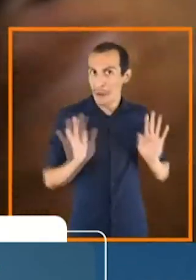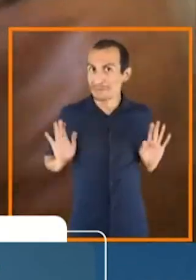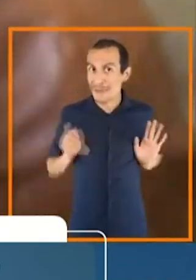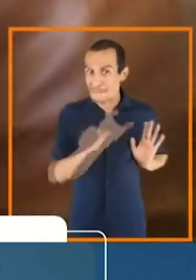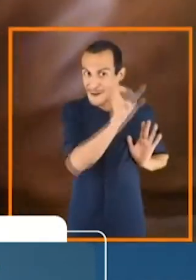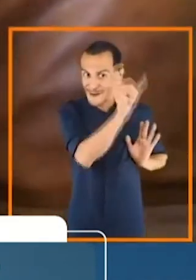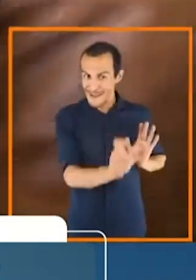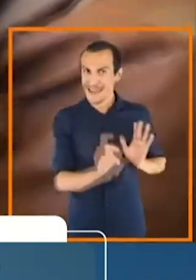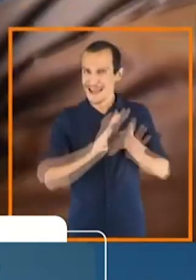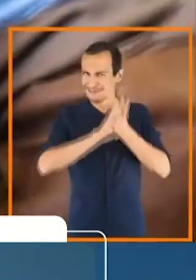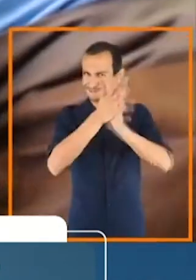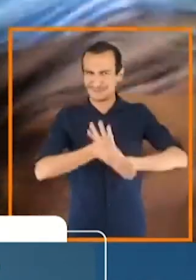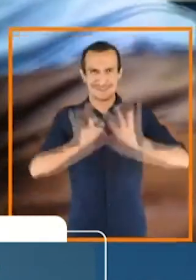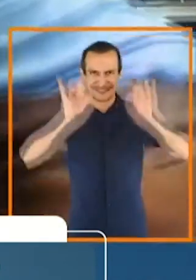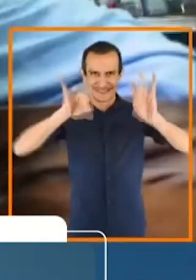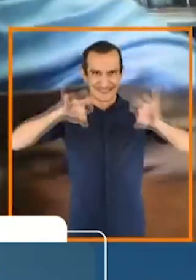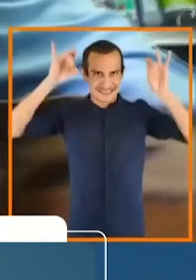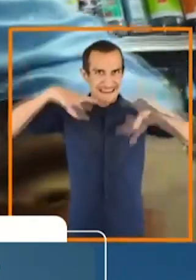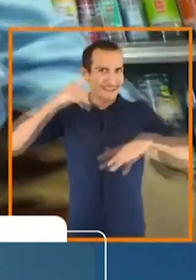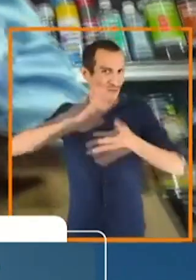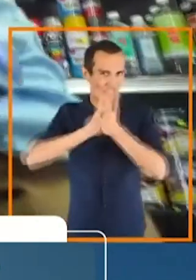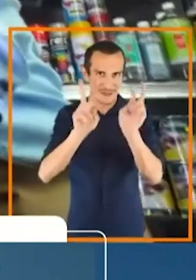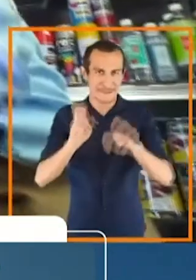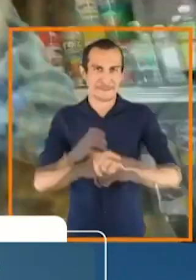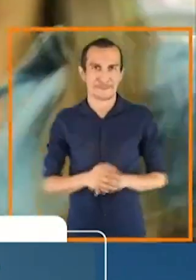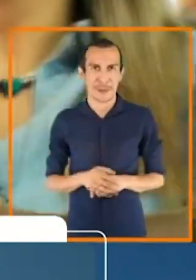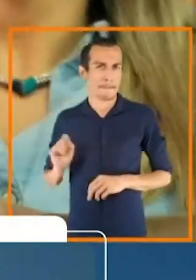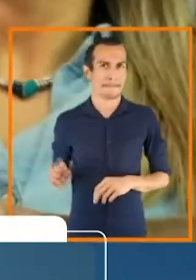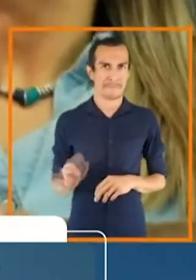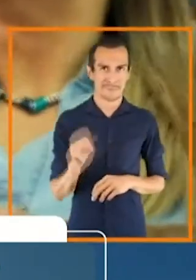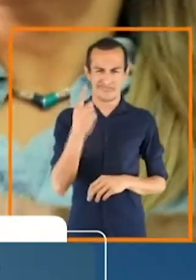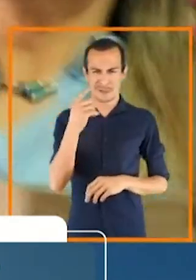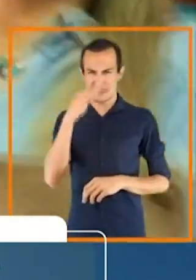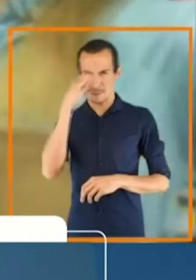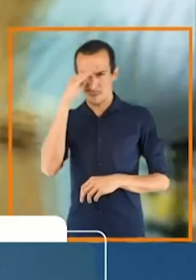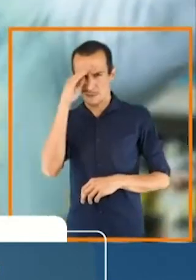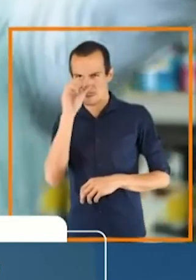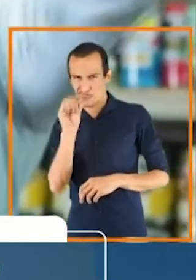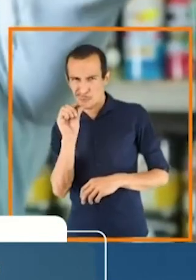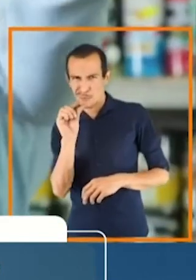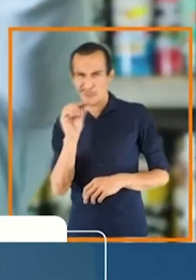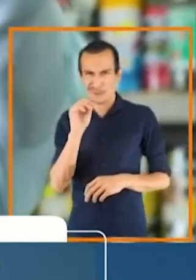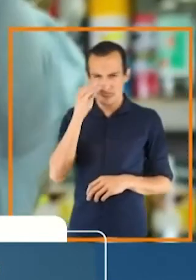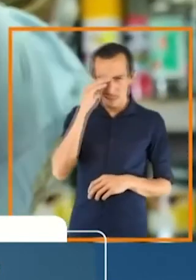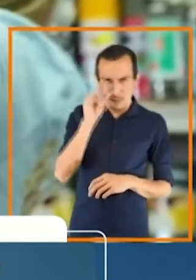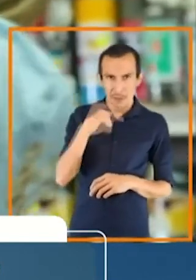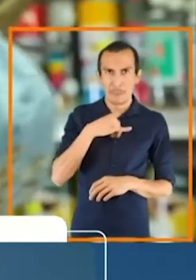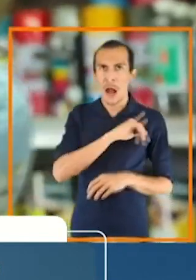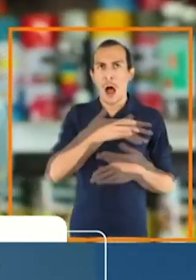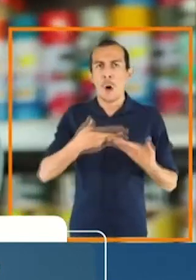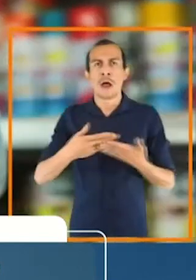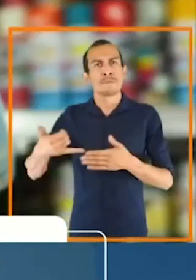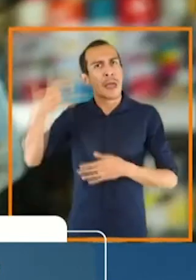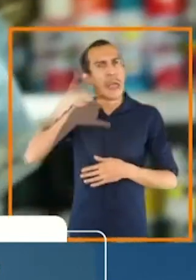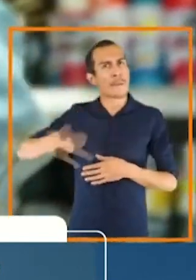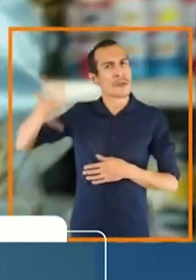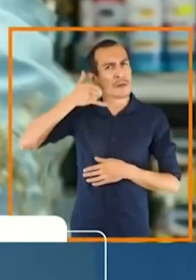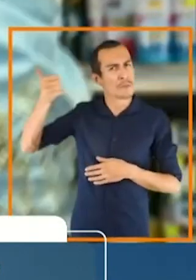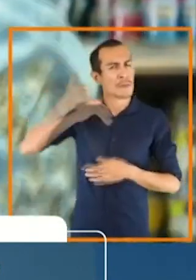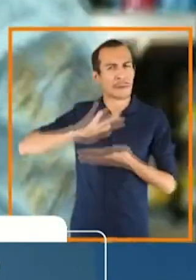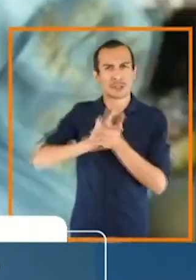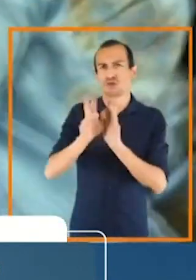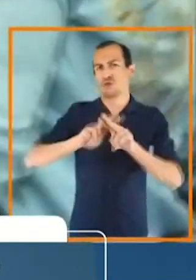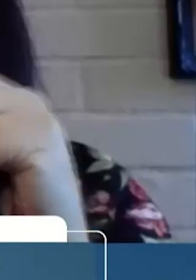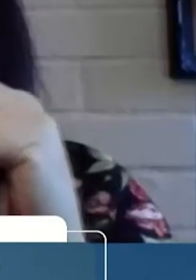Tú sabes que a veces estos concursos a veces pueden demorar un poquito, pero esa es como la etapa de la premiación. Perfecto,